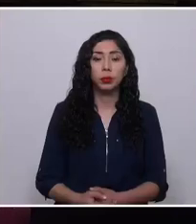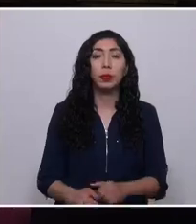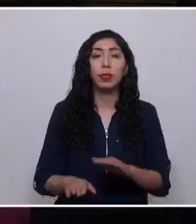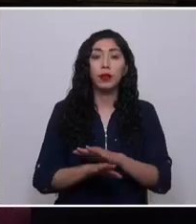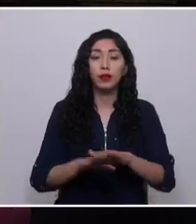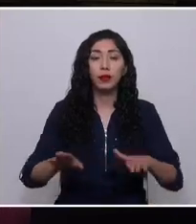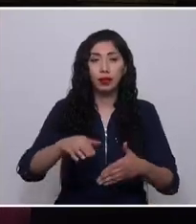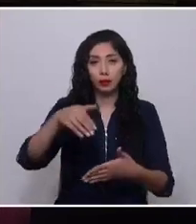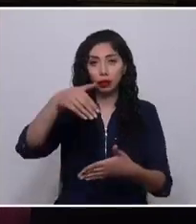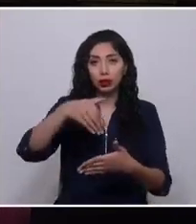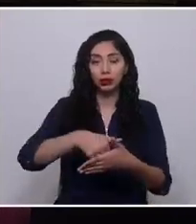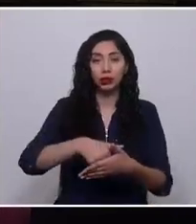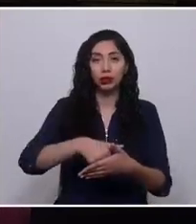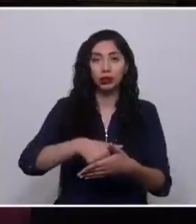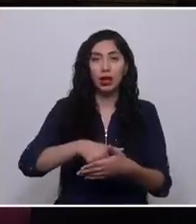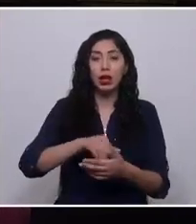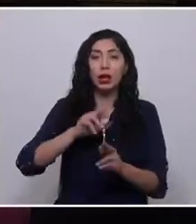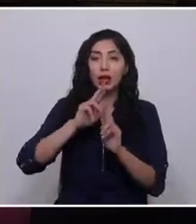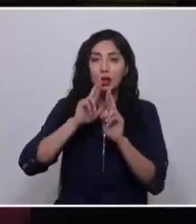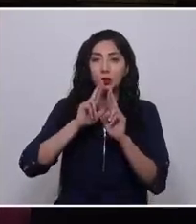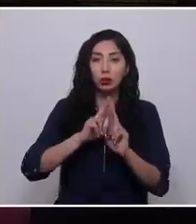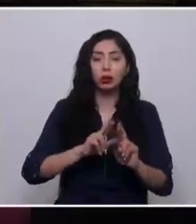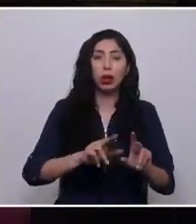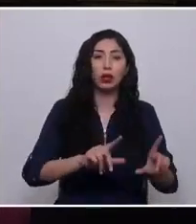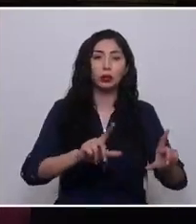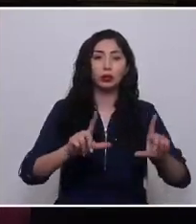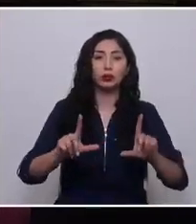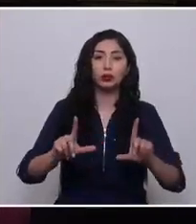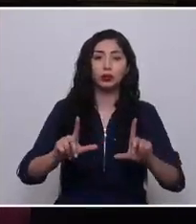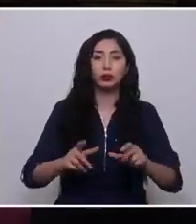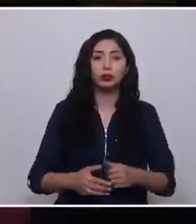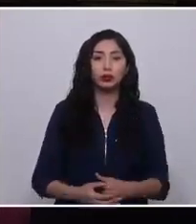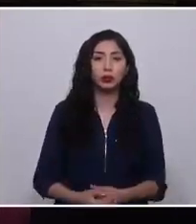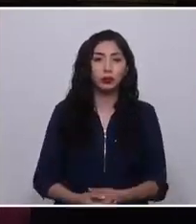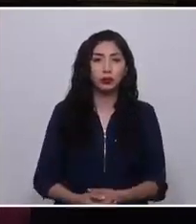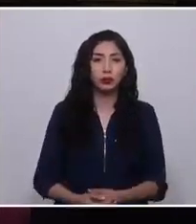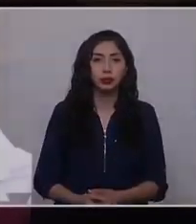Finalizada la votación, resultado de la votación.